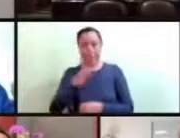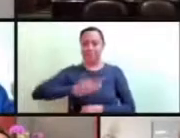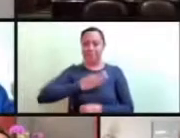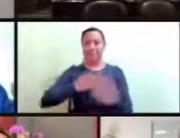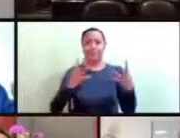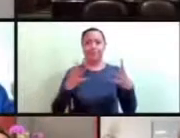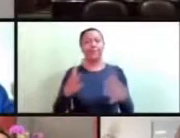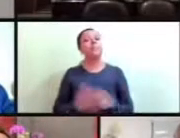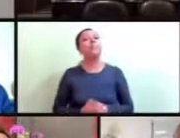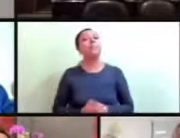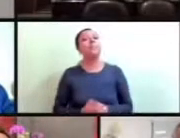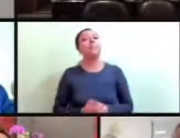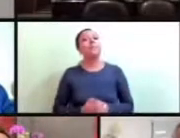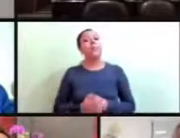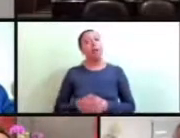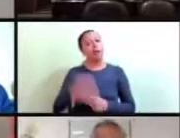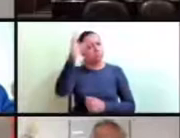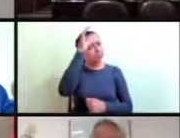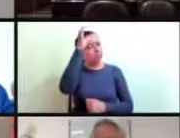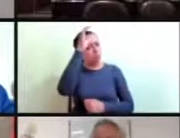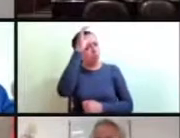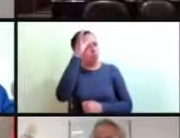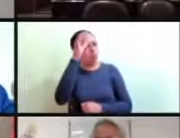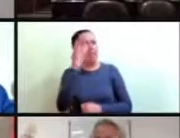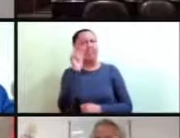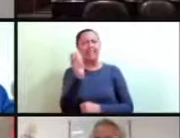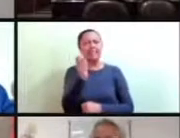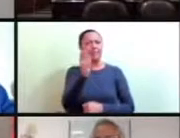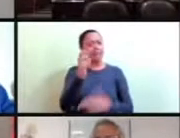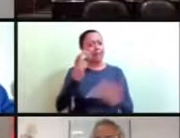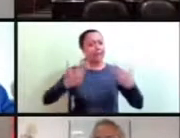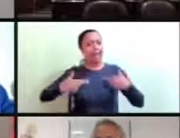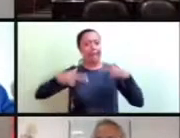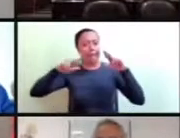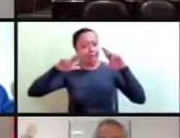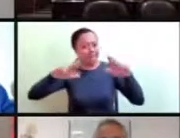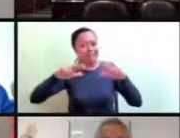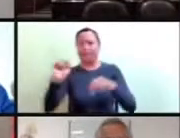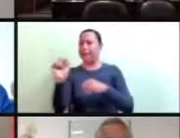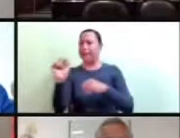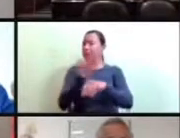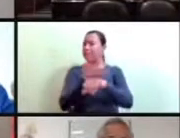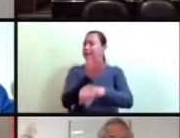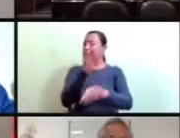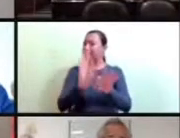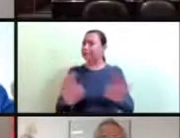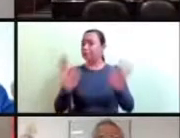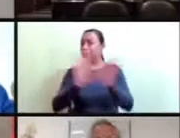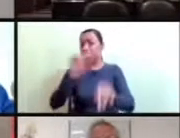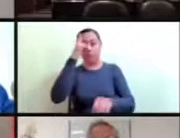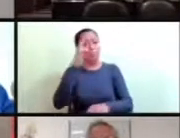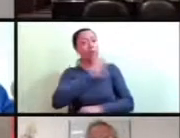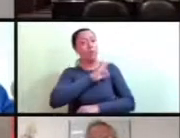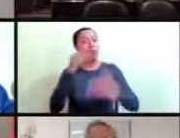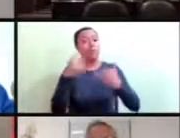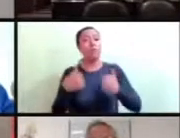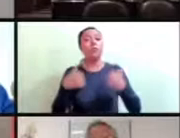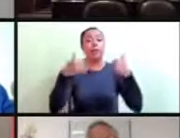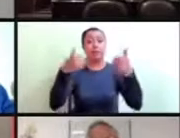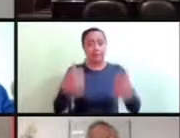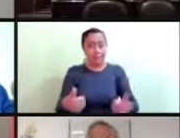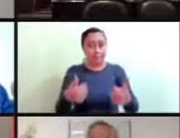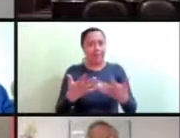Comisión Nacional de los Derechos Humanos, representa un componente primordial para la comprensión y el devenir de